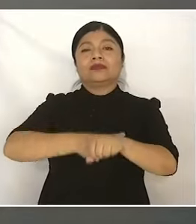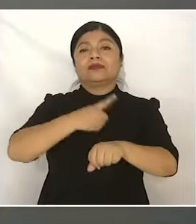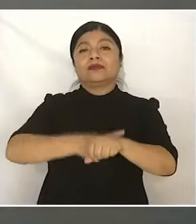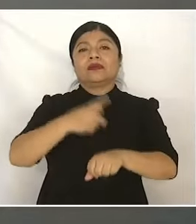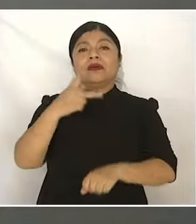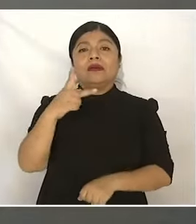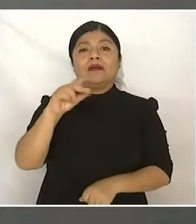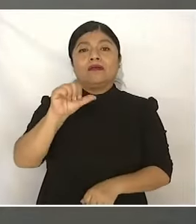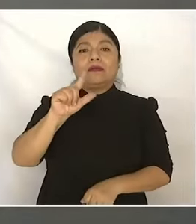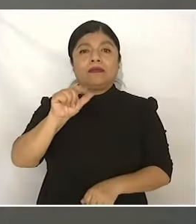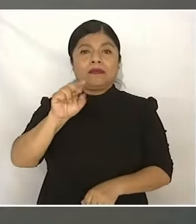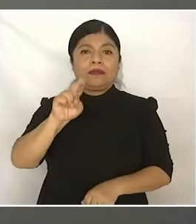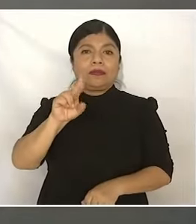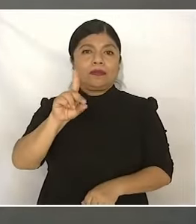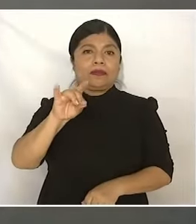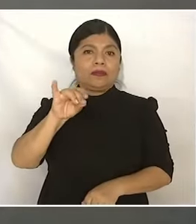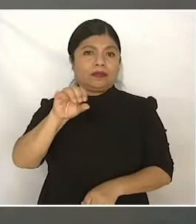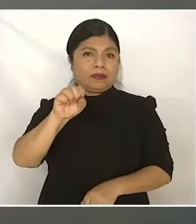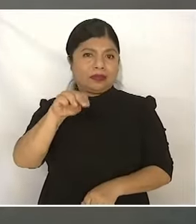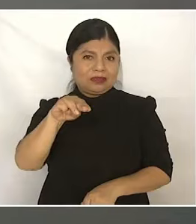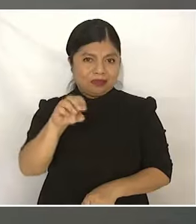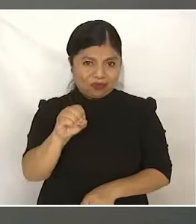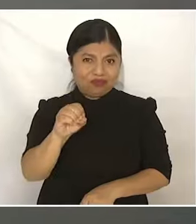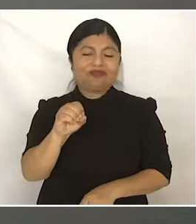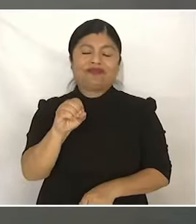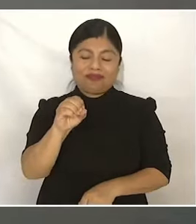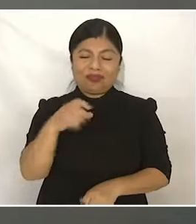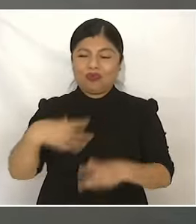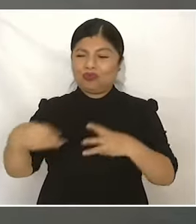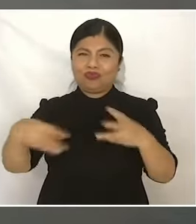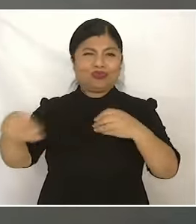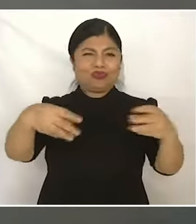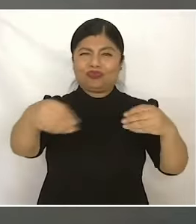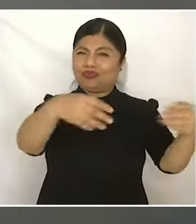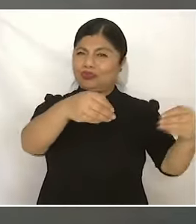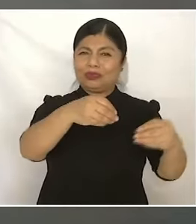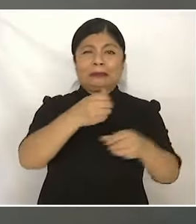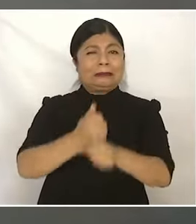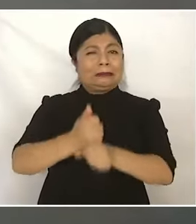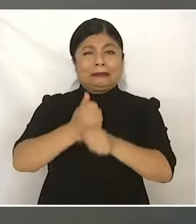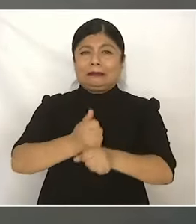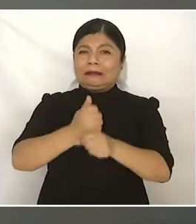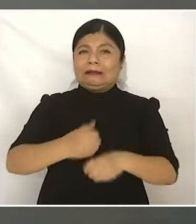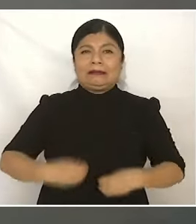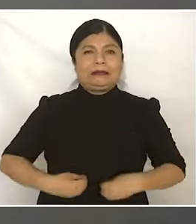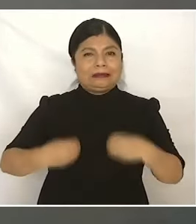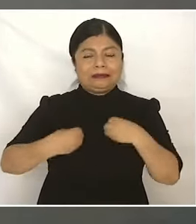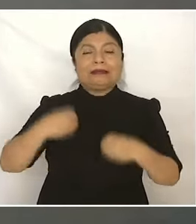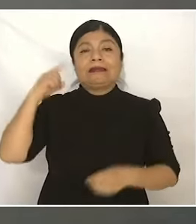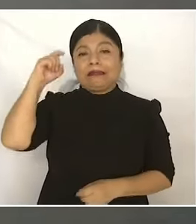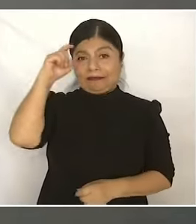15.000 habitantes, mientras Yucatán tenía